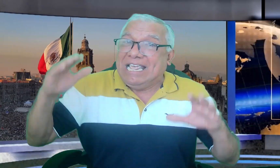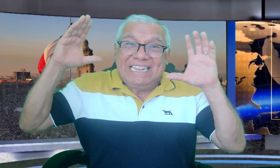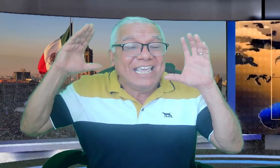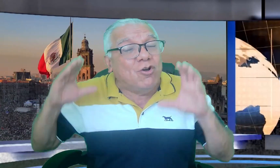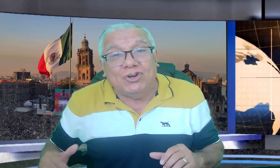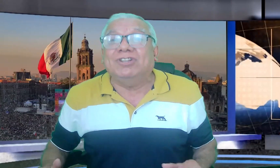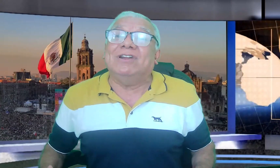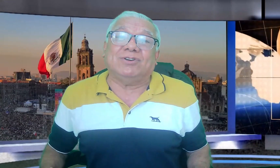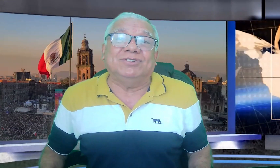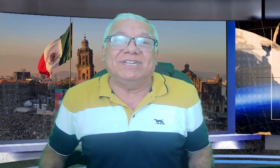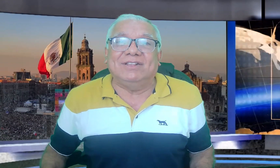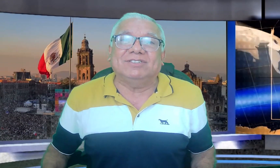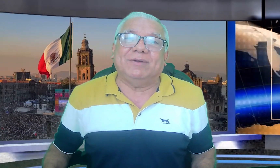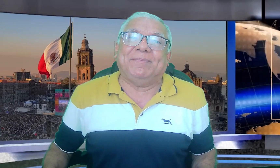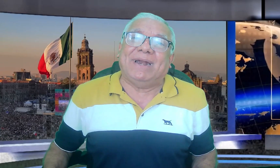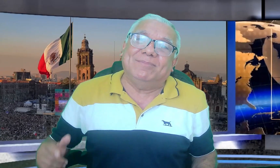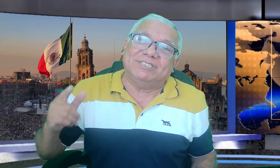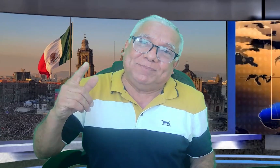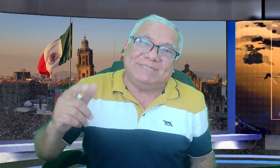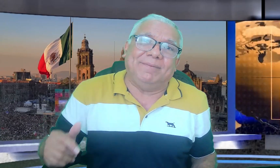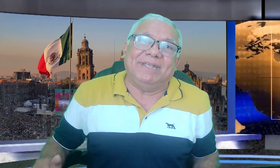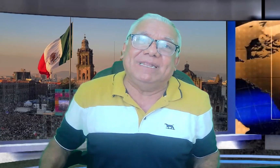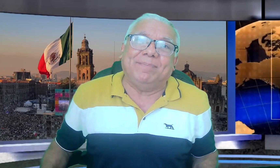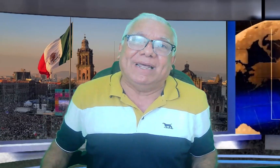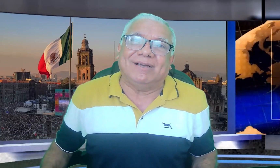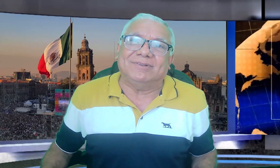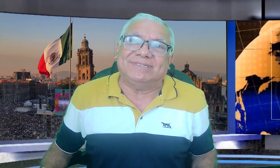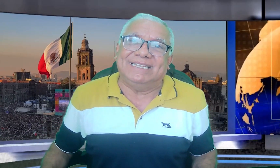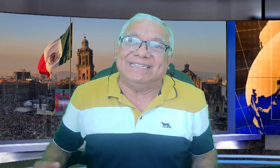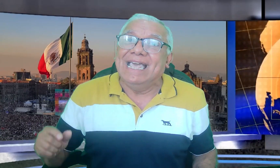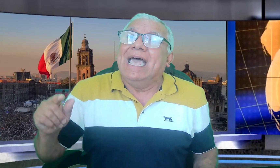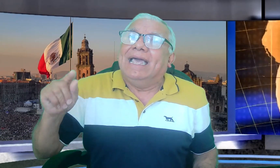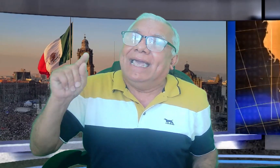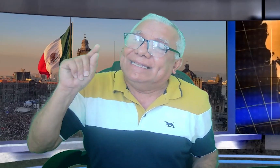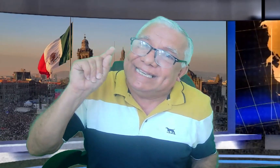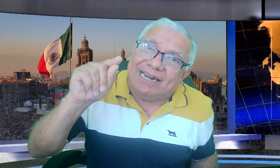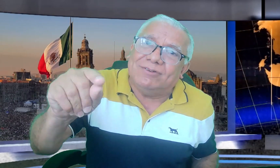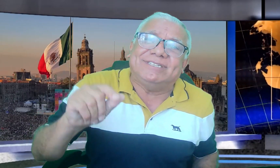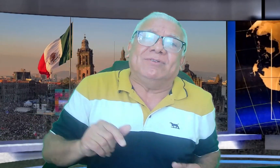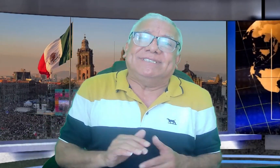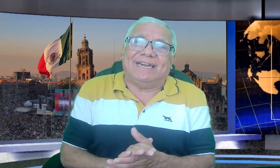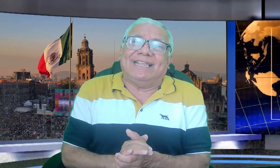pierdan ninguno de los contenidos que preparamos especialmente para ustedes.